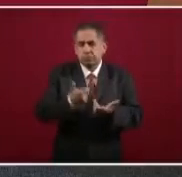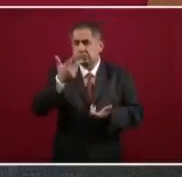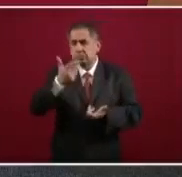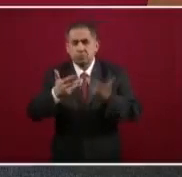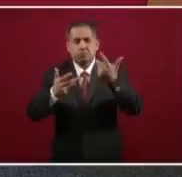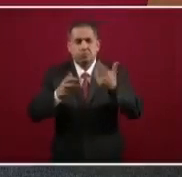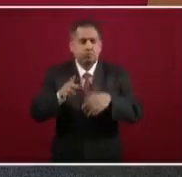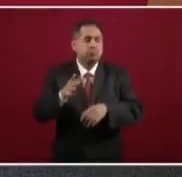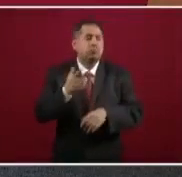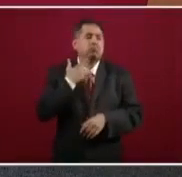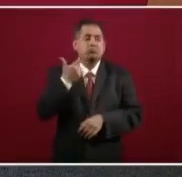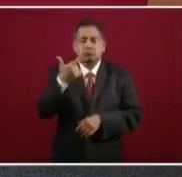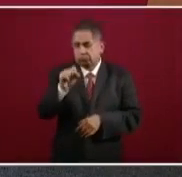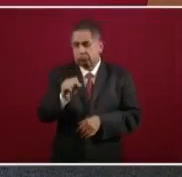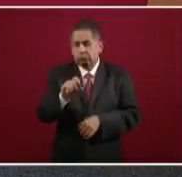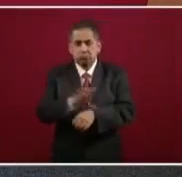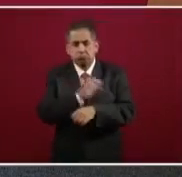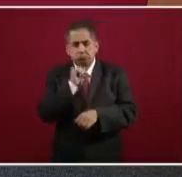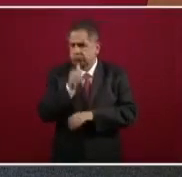luz